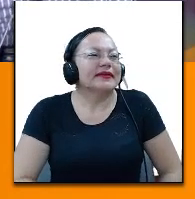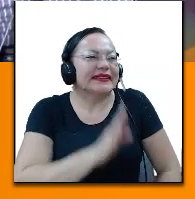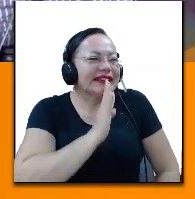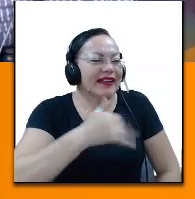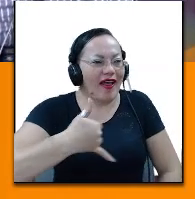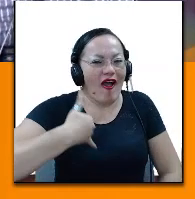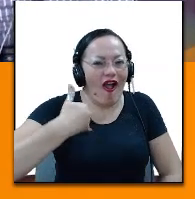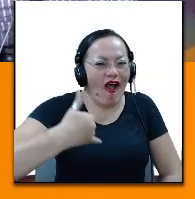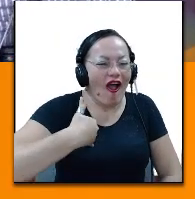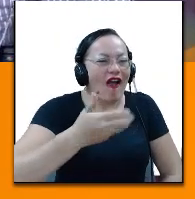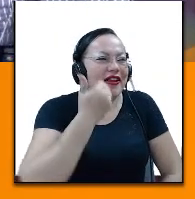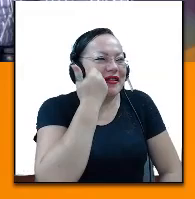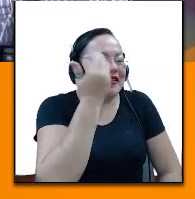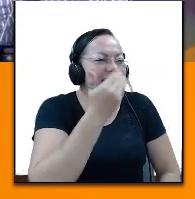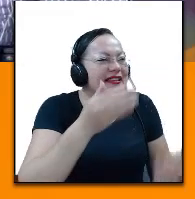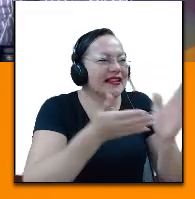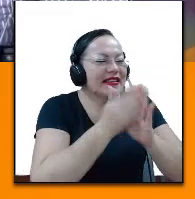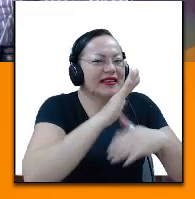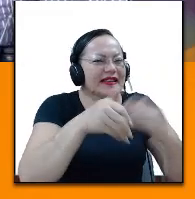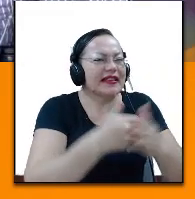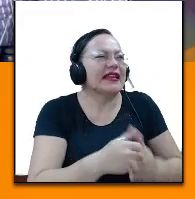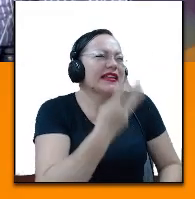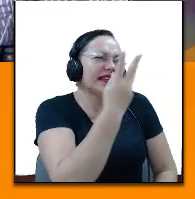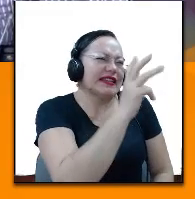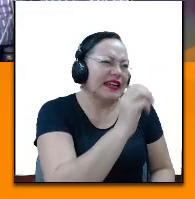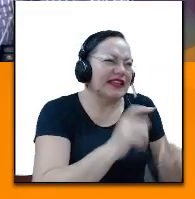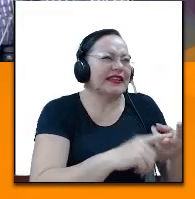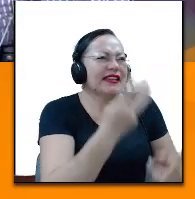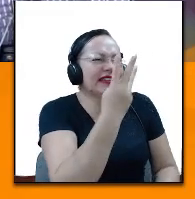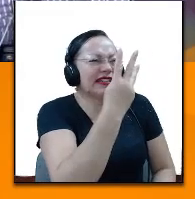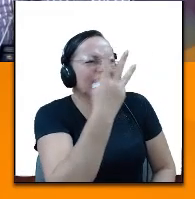jóvenes adultos, por así decirlo, personas de 30, 35,